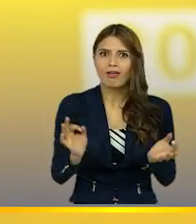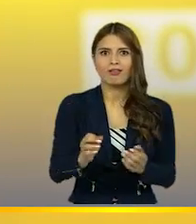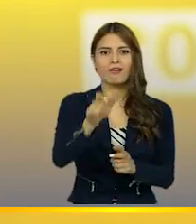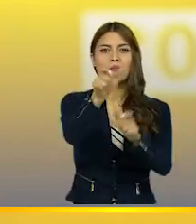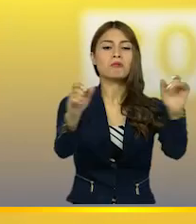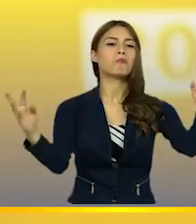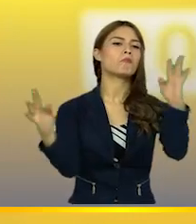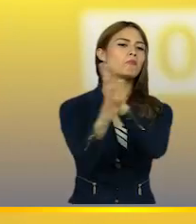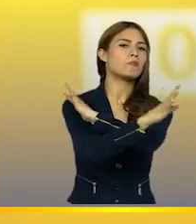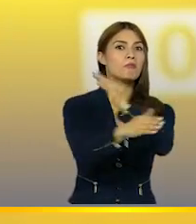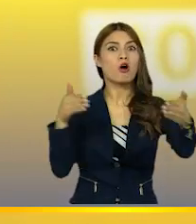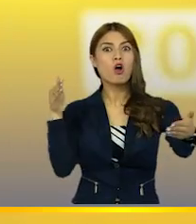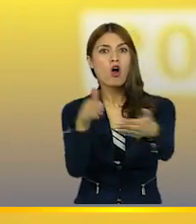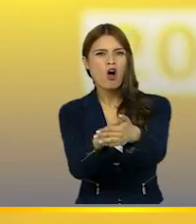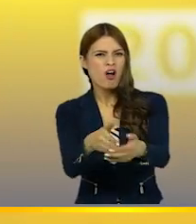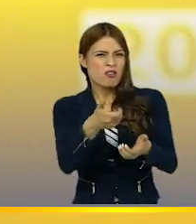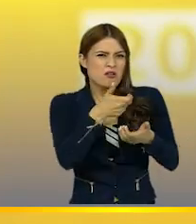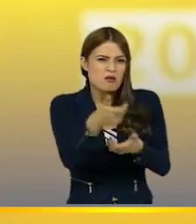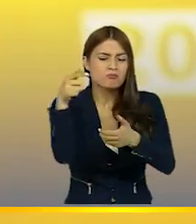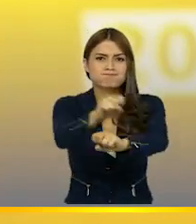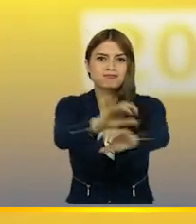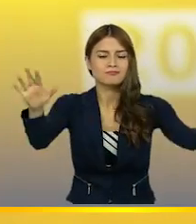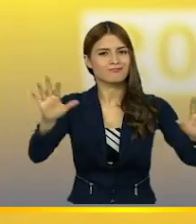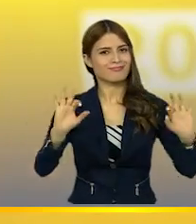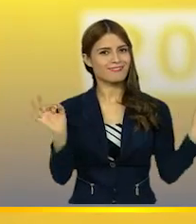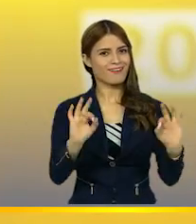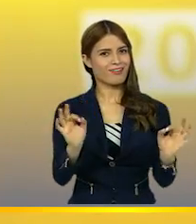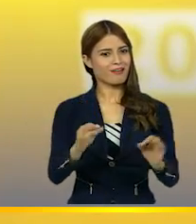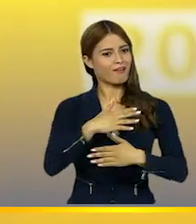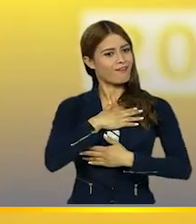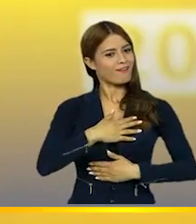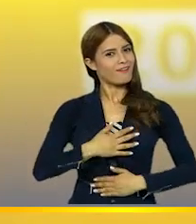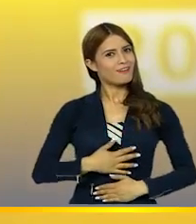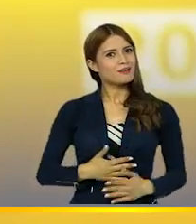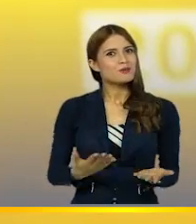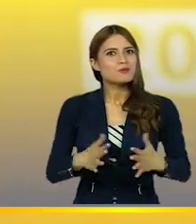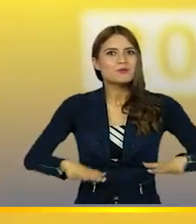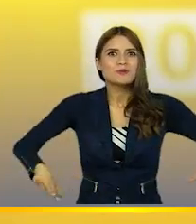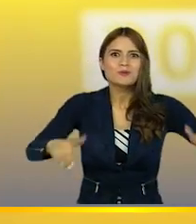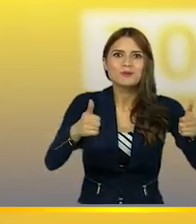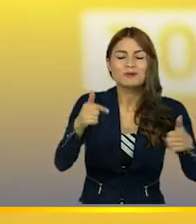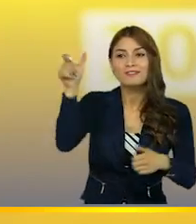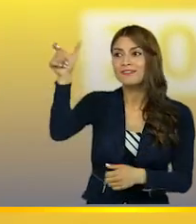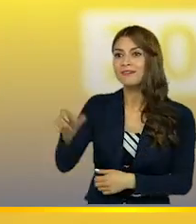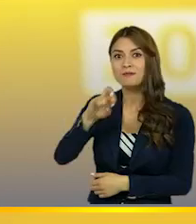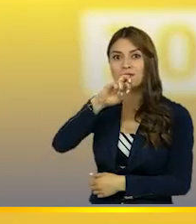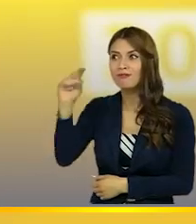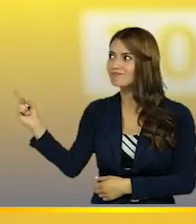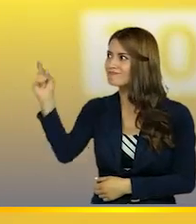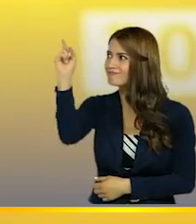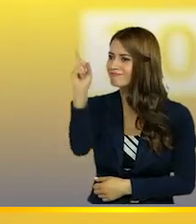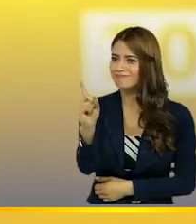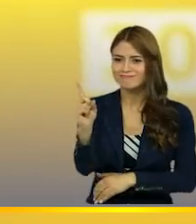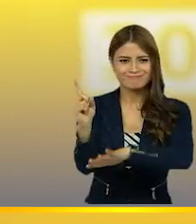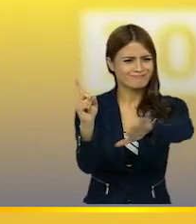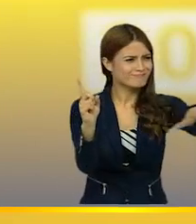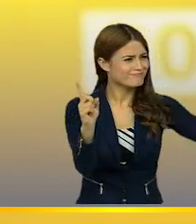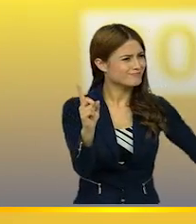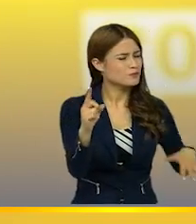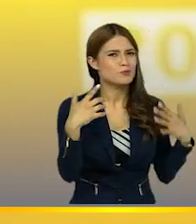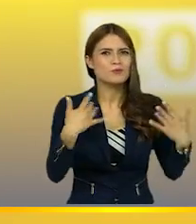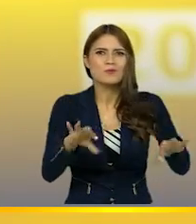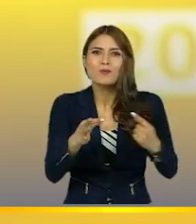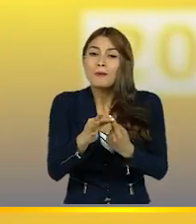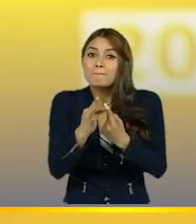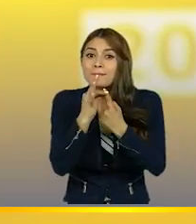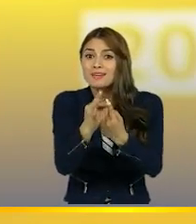El Papa llega entonces en un momento único de nuestra historia, cuando volteamos la página de un